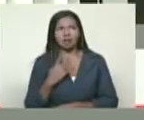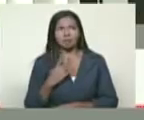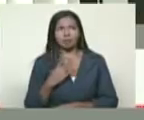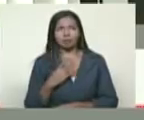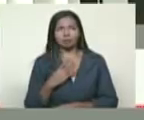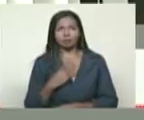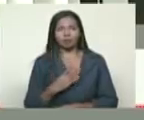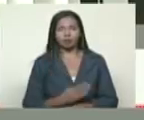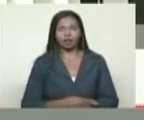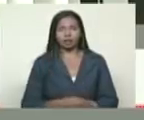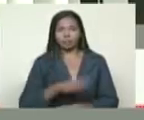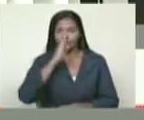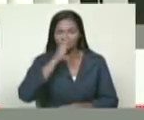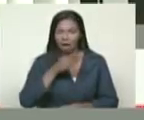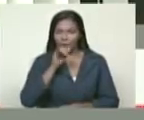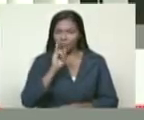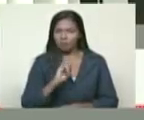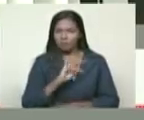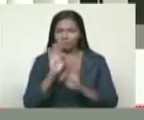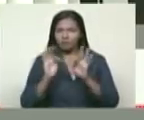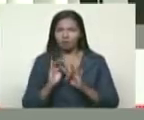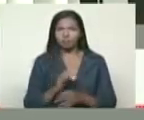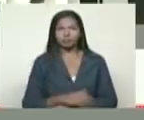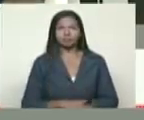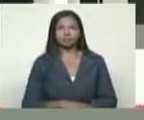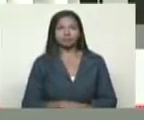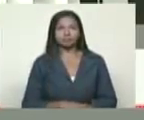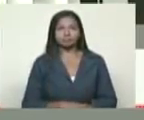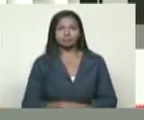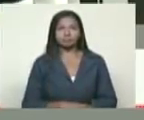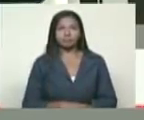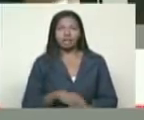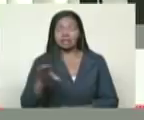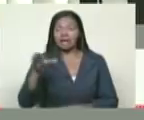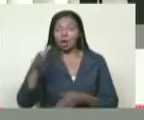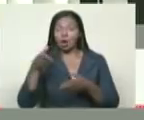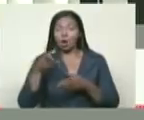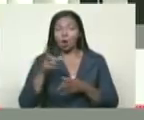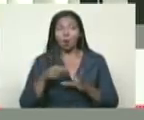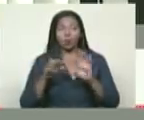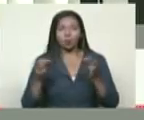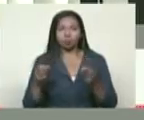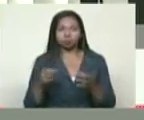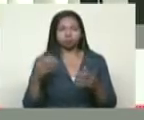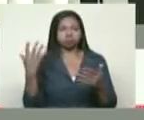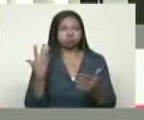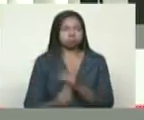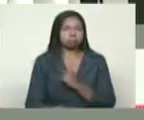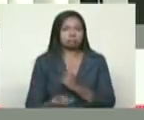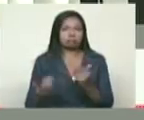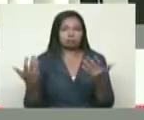controlan, que los bancos no obedecen a los gobiernos. El Estado-Nación está desapareciendo